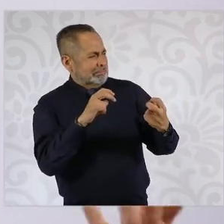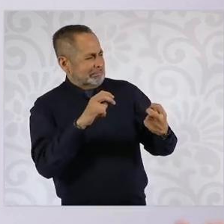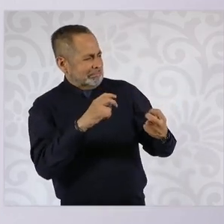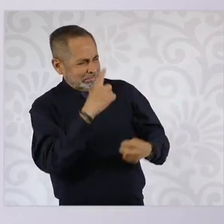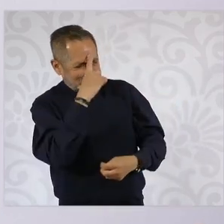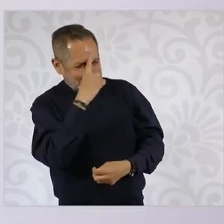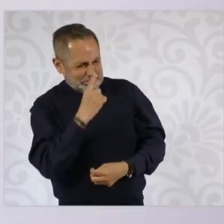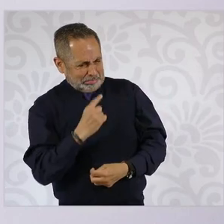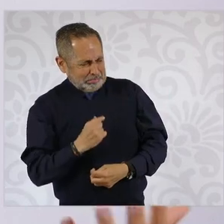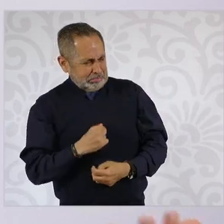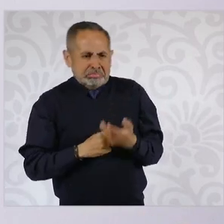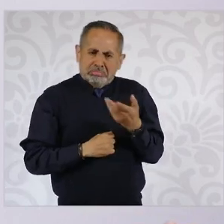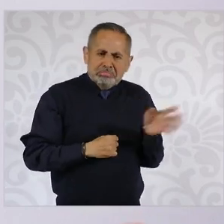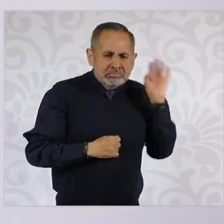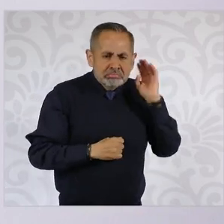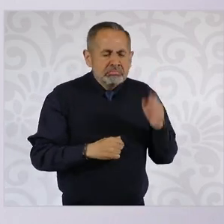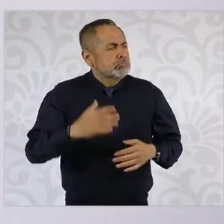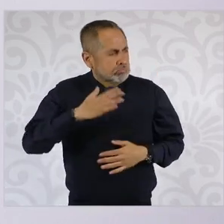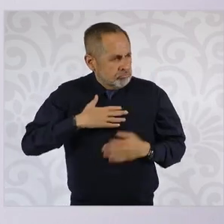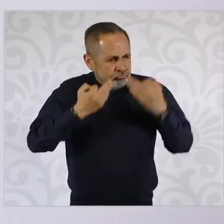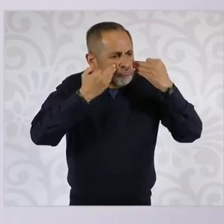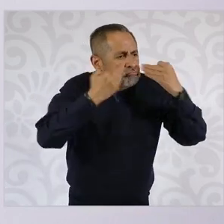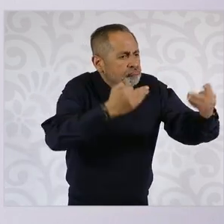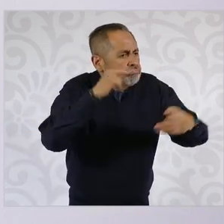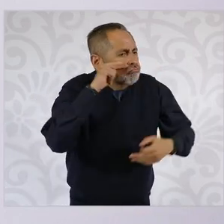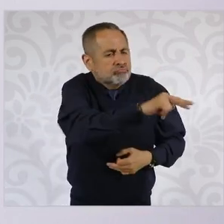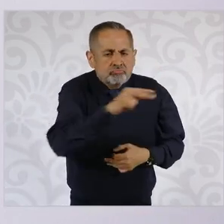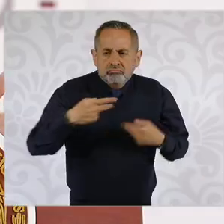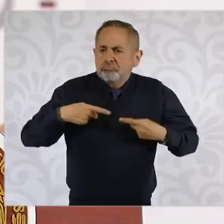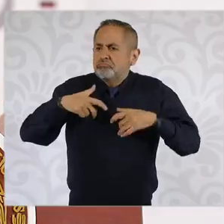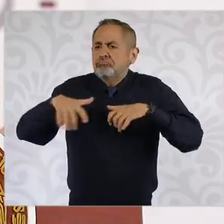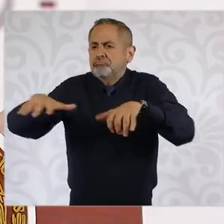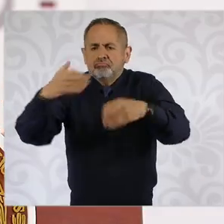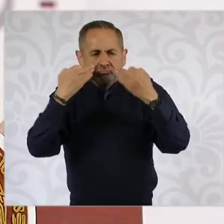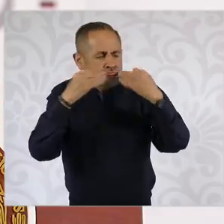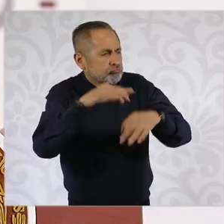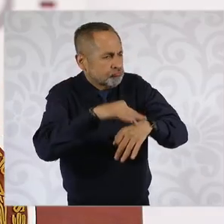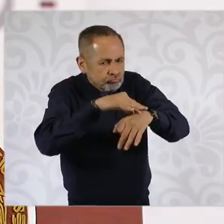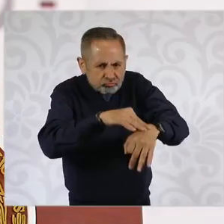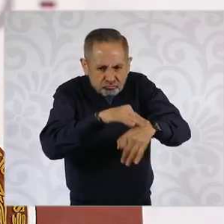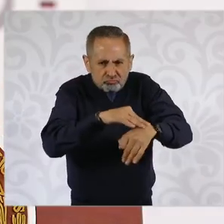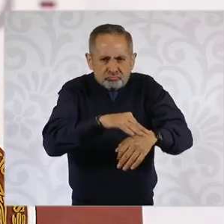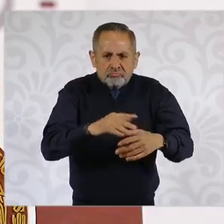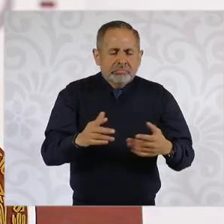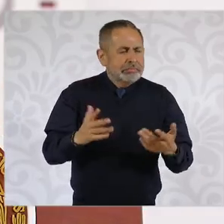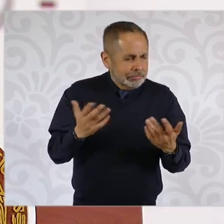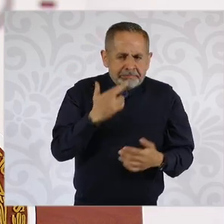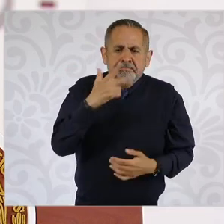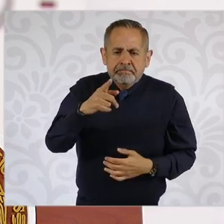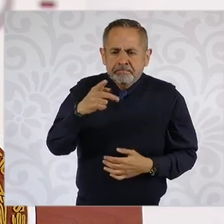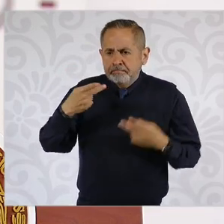Entonces, en el momento en que el Poder Judicial lo elige la ciudadanía,